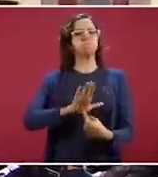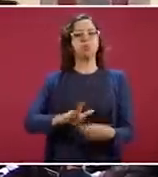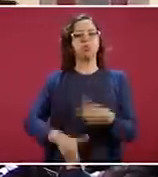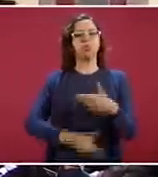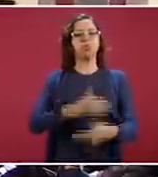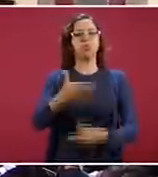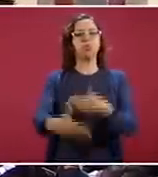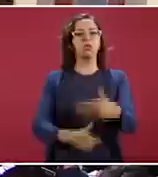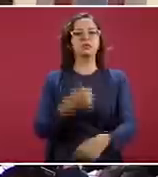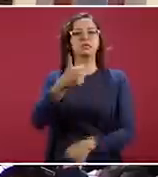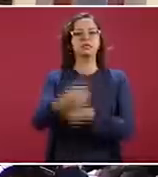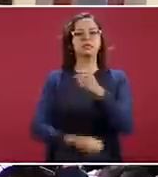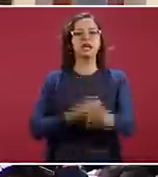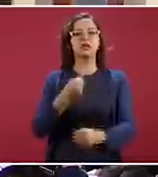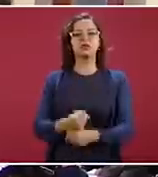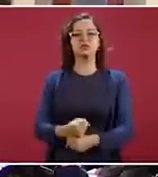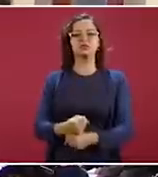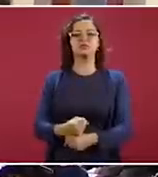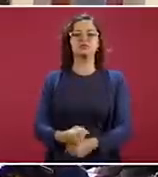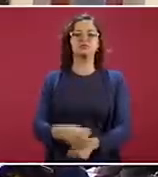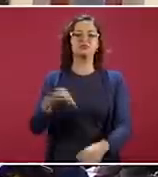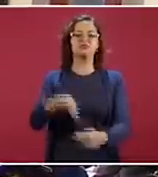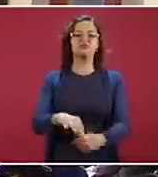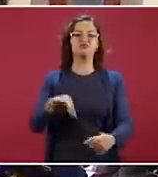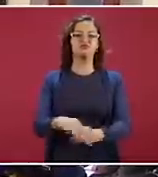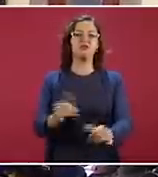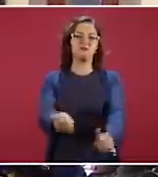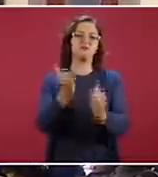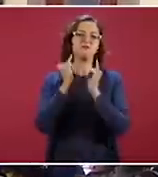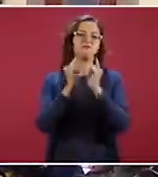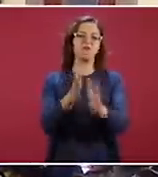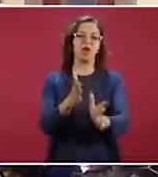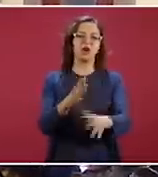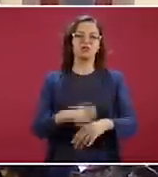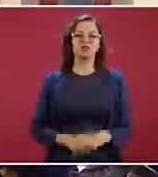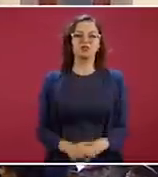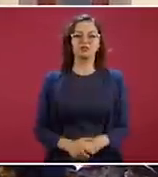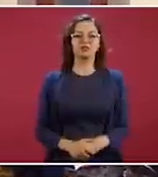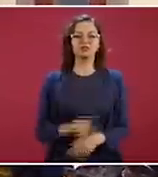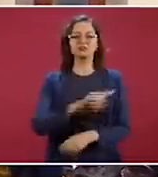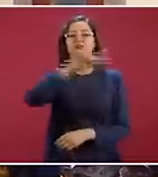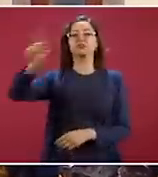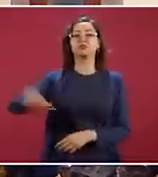comete un fraude electoral. Además, se jacta,